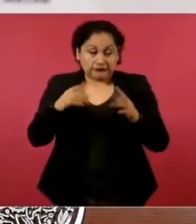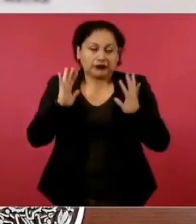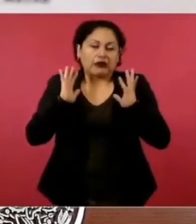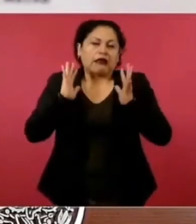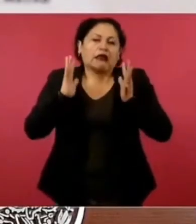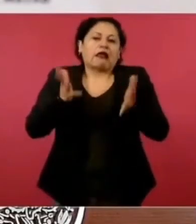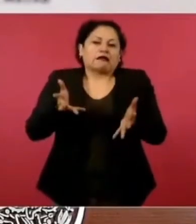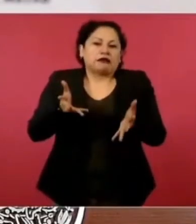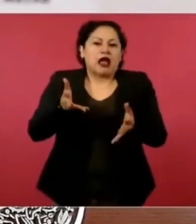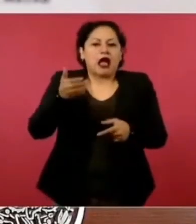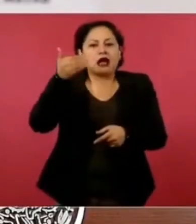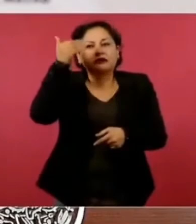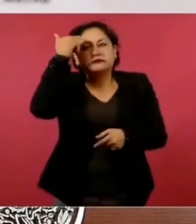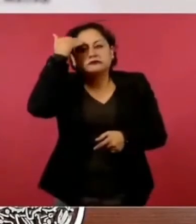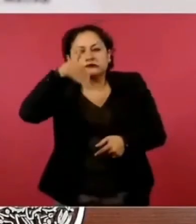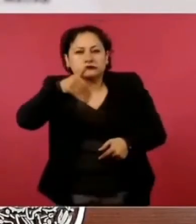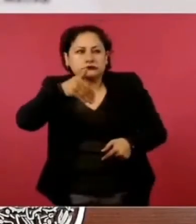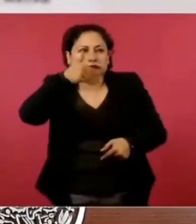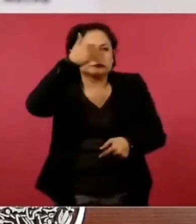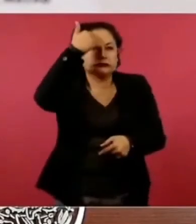Tiene más capacidad